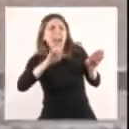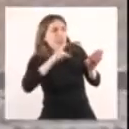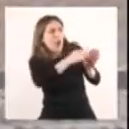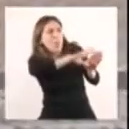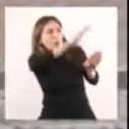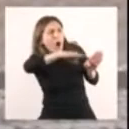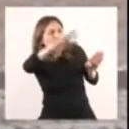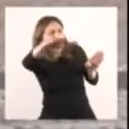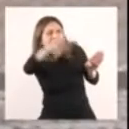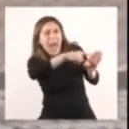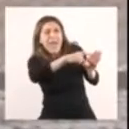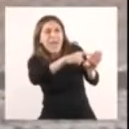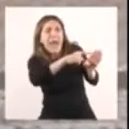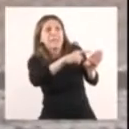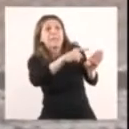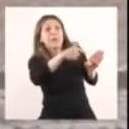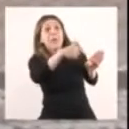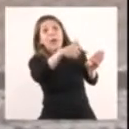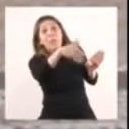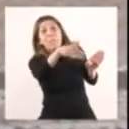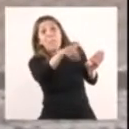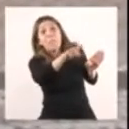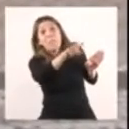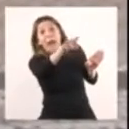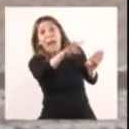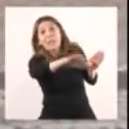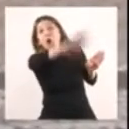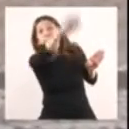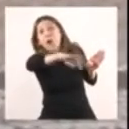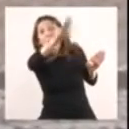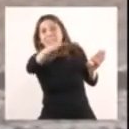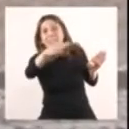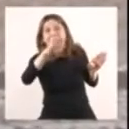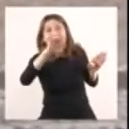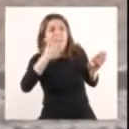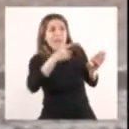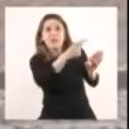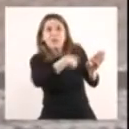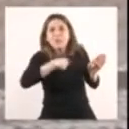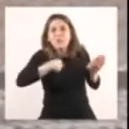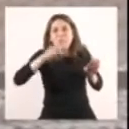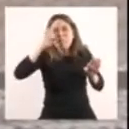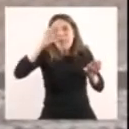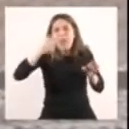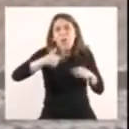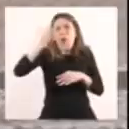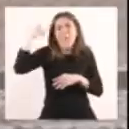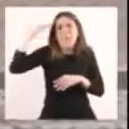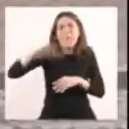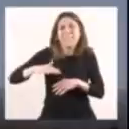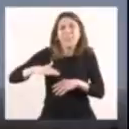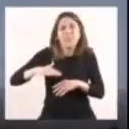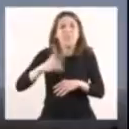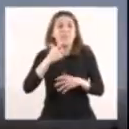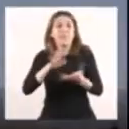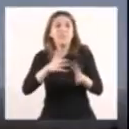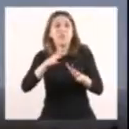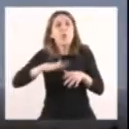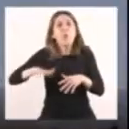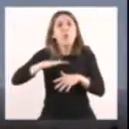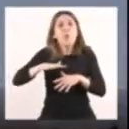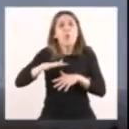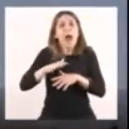montañas precordilleranas, que me traen los mejores recuerdos de mi niñez. Cerca de Anillaco, un